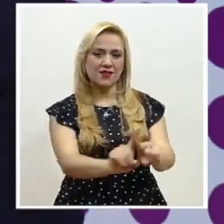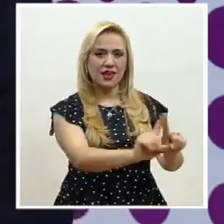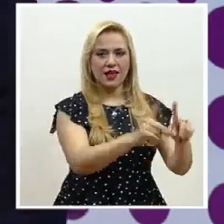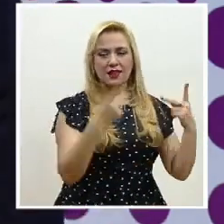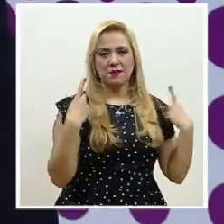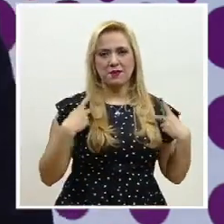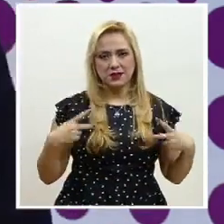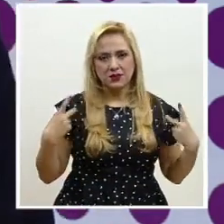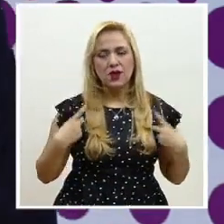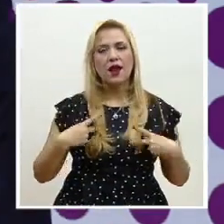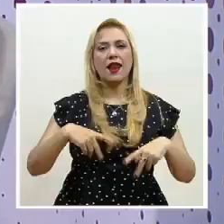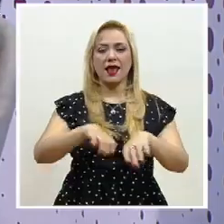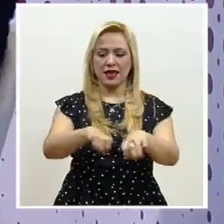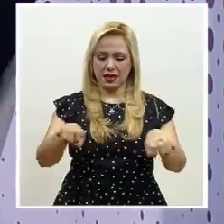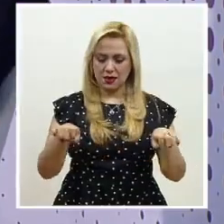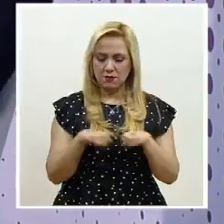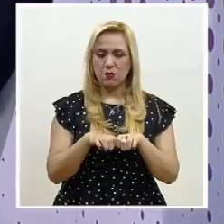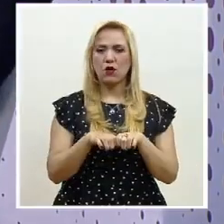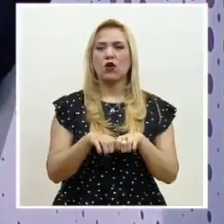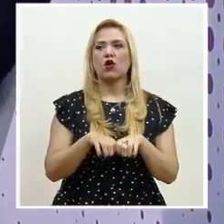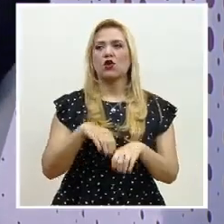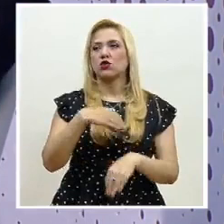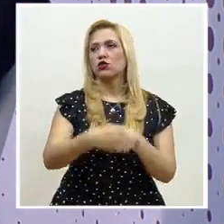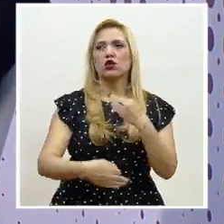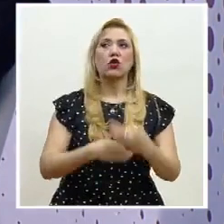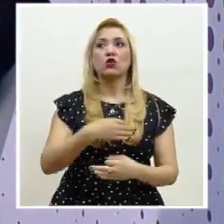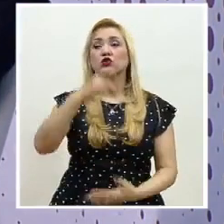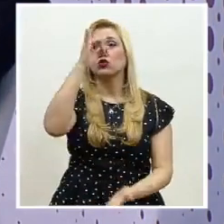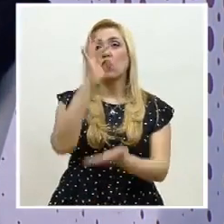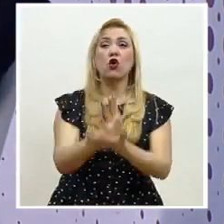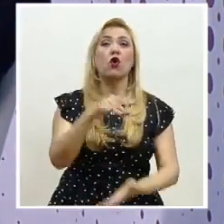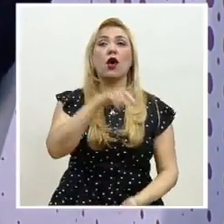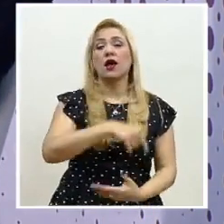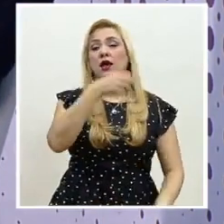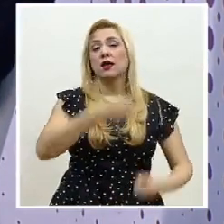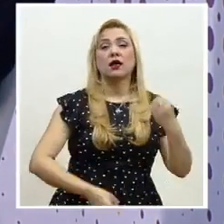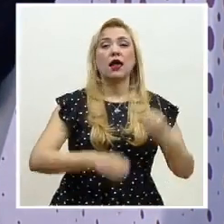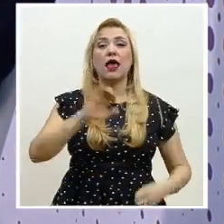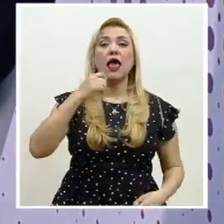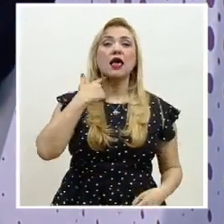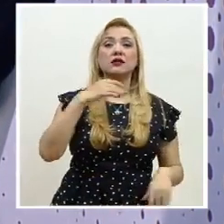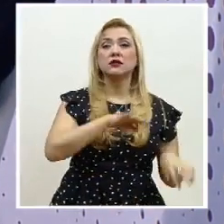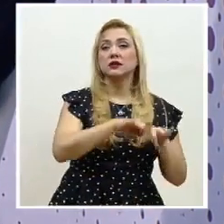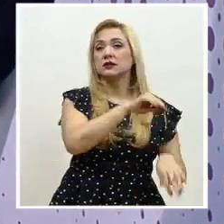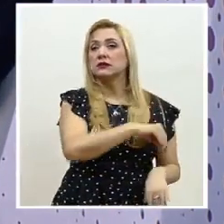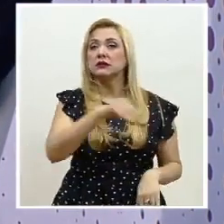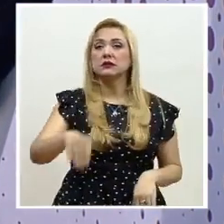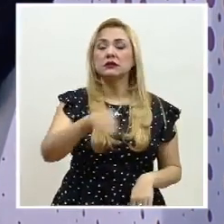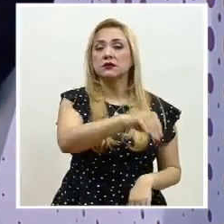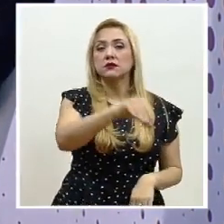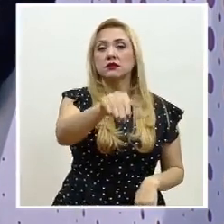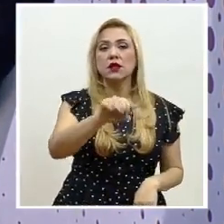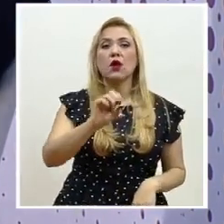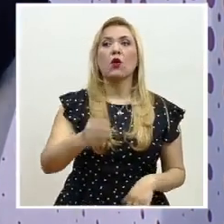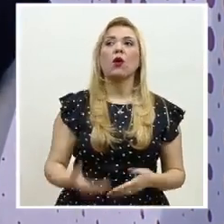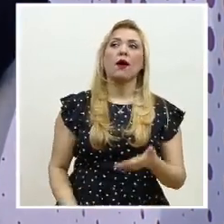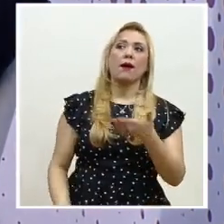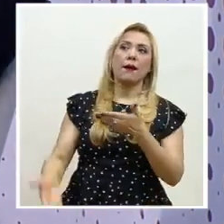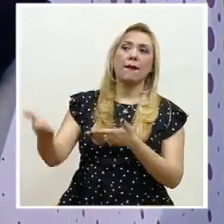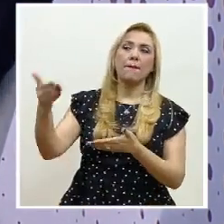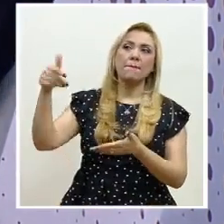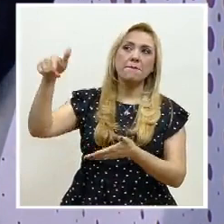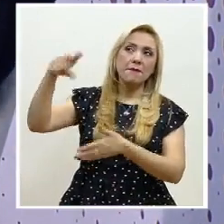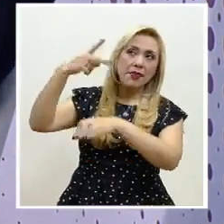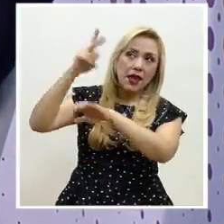sirve un equipo de trabajo donde todos los perfiles tienen que ver con la carrera, por ejemplo, judicial, o todos los perfiles son a lo mejor de la administración pública